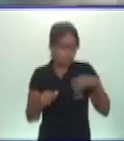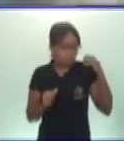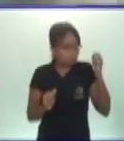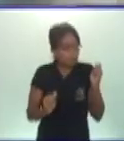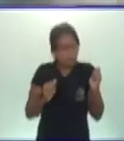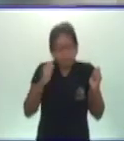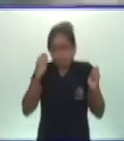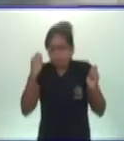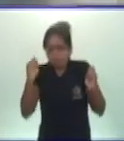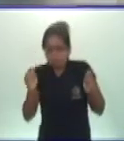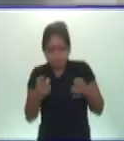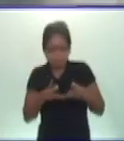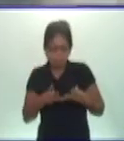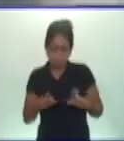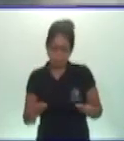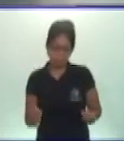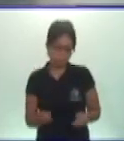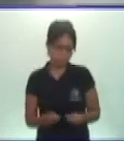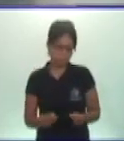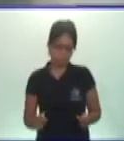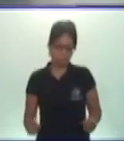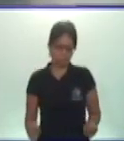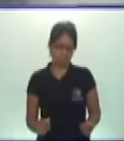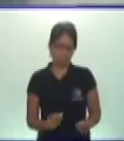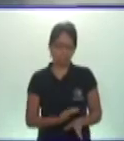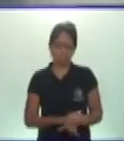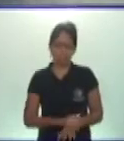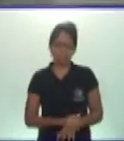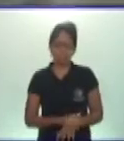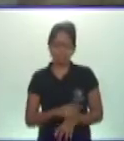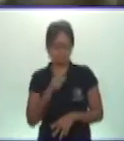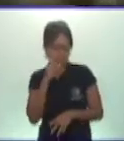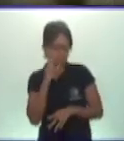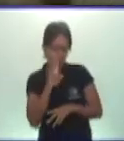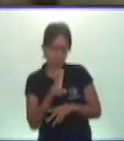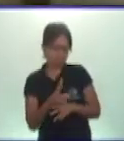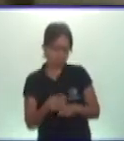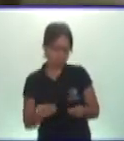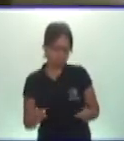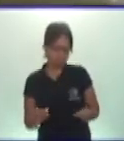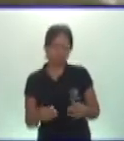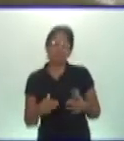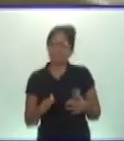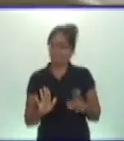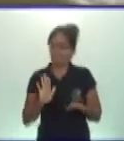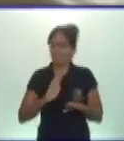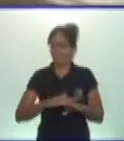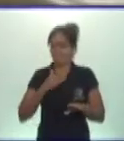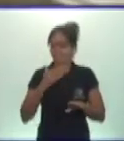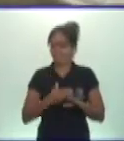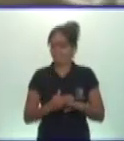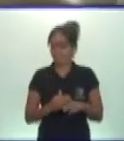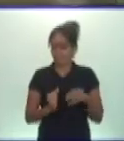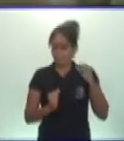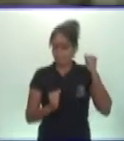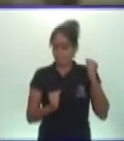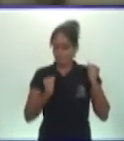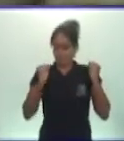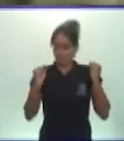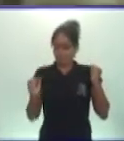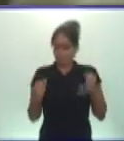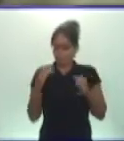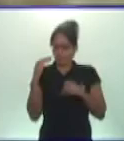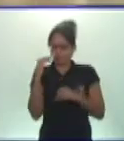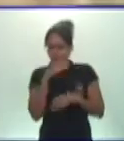trincheras y rudimentarios puestos de observación, que con el tiempo se modernizaron y llegaron a conformar uno de los más